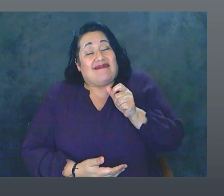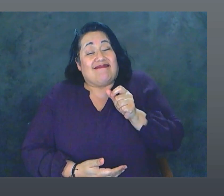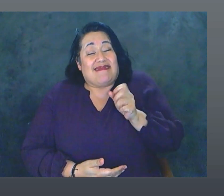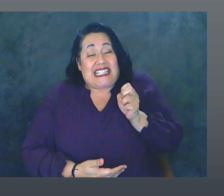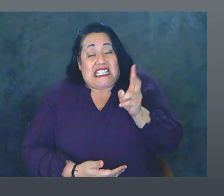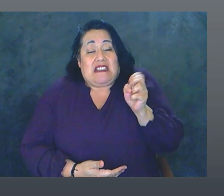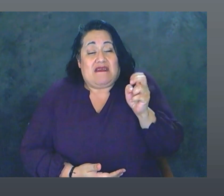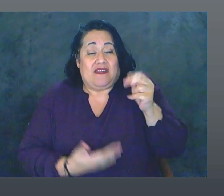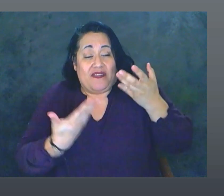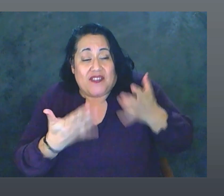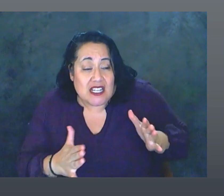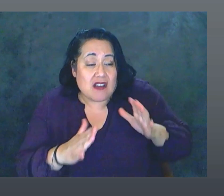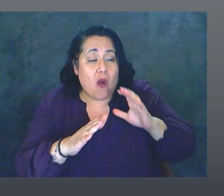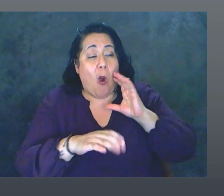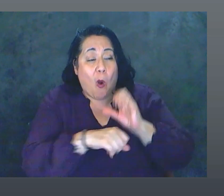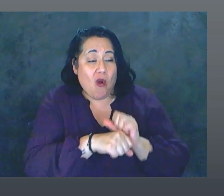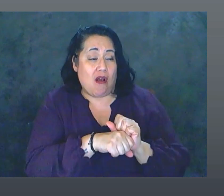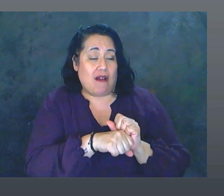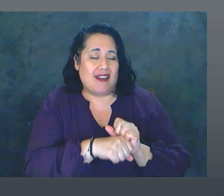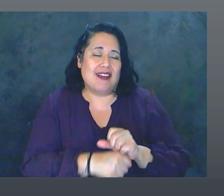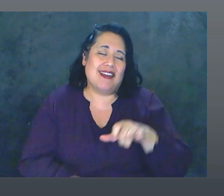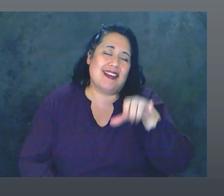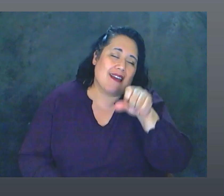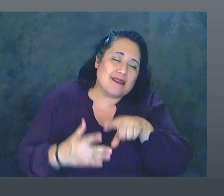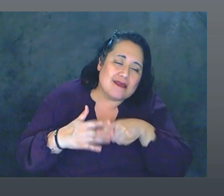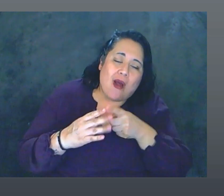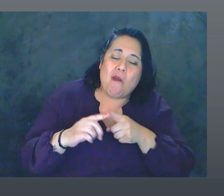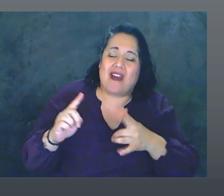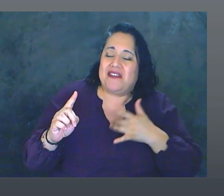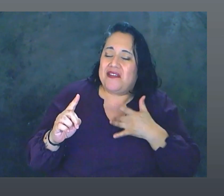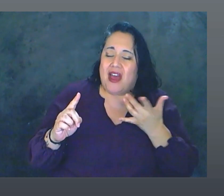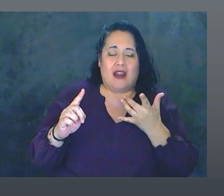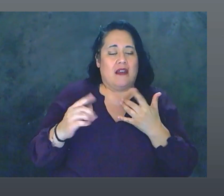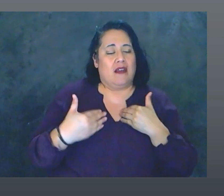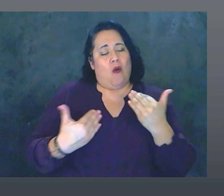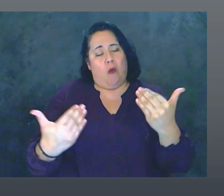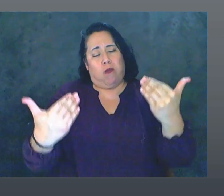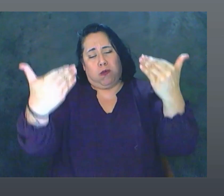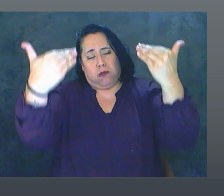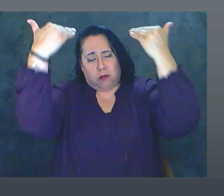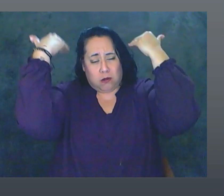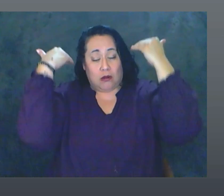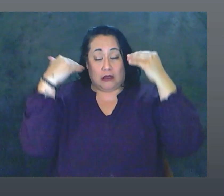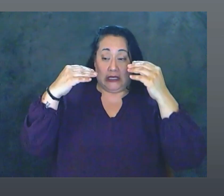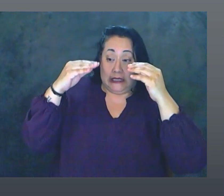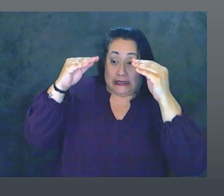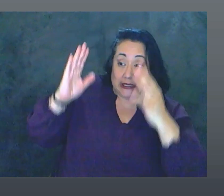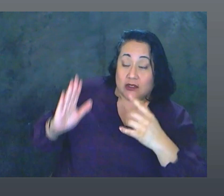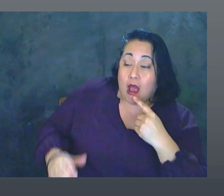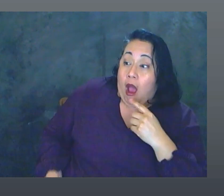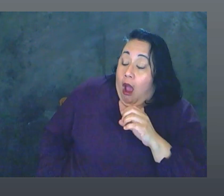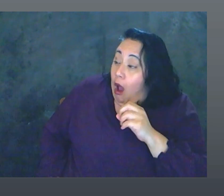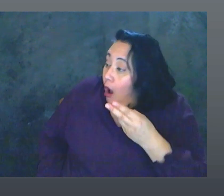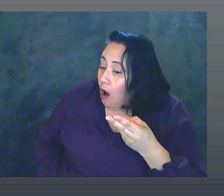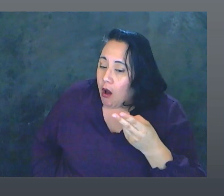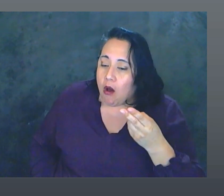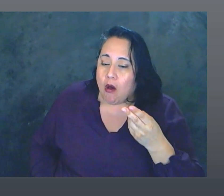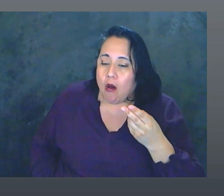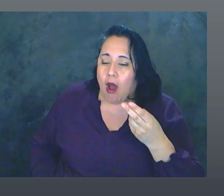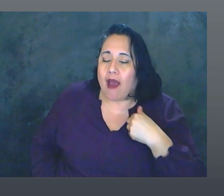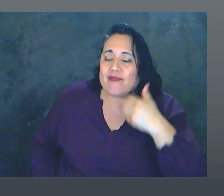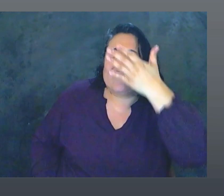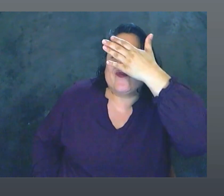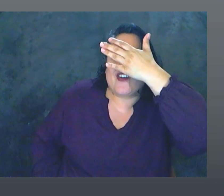tarea. Sí la empezó, pero se sintió muy abrumado. La profesora dice,